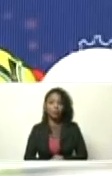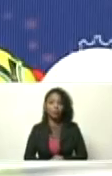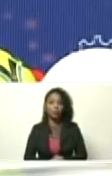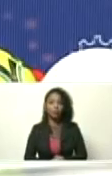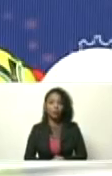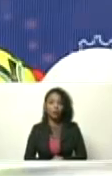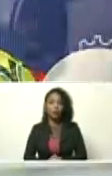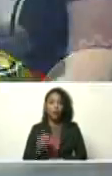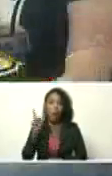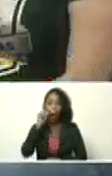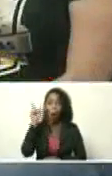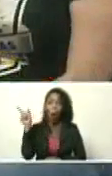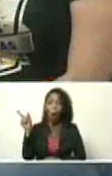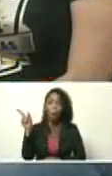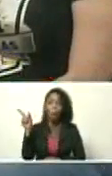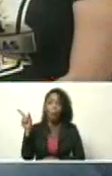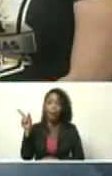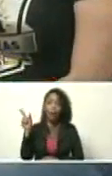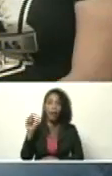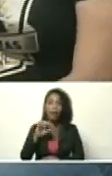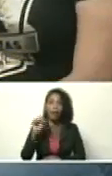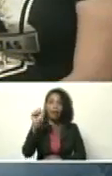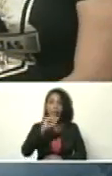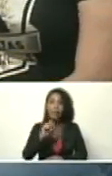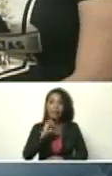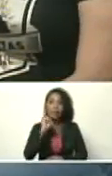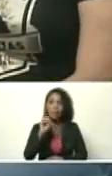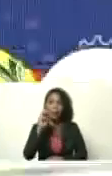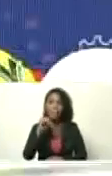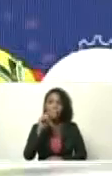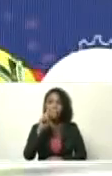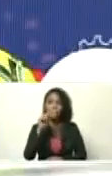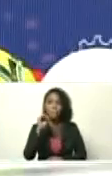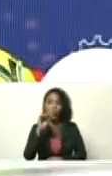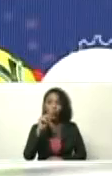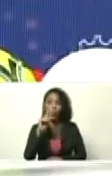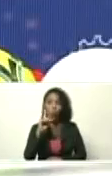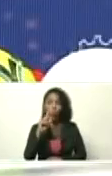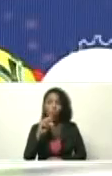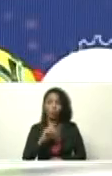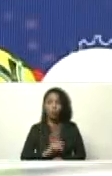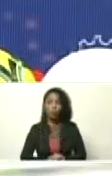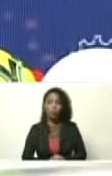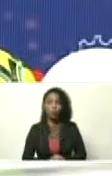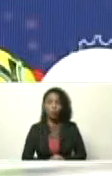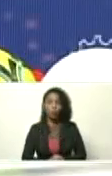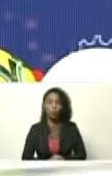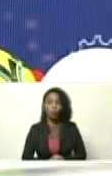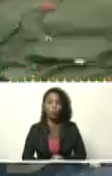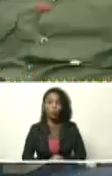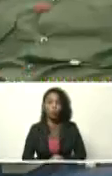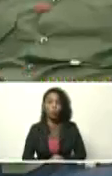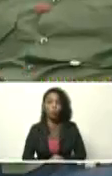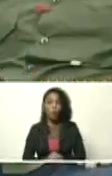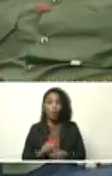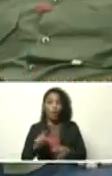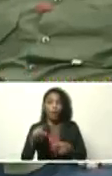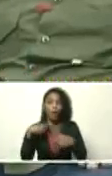Charlie Guerrero es de Simón Jarit Confecciones. Y de Chiqui